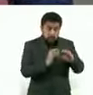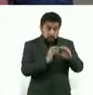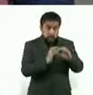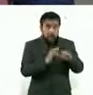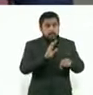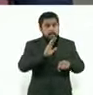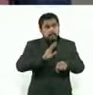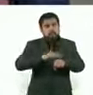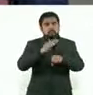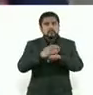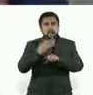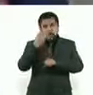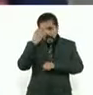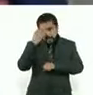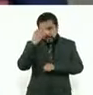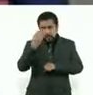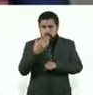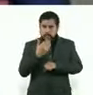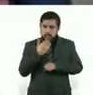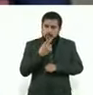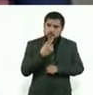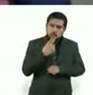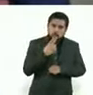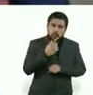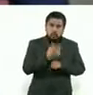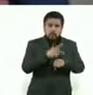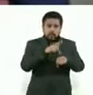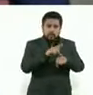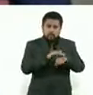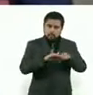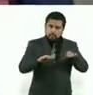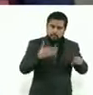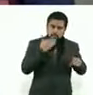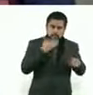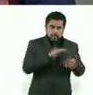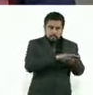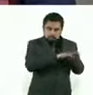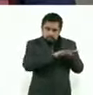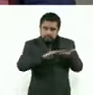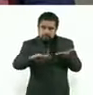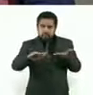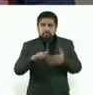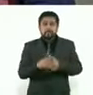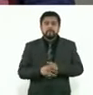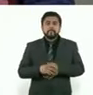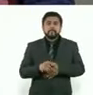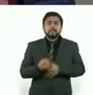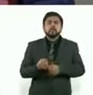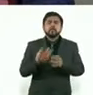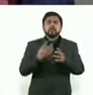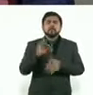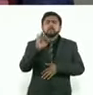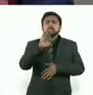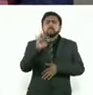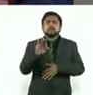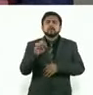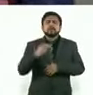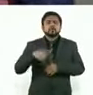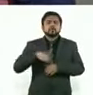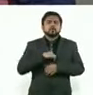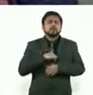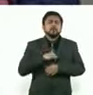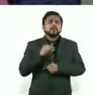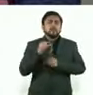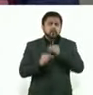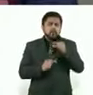queremos implementar como sistema de gestión. Ya vamos en ese camino, ya el porcentaje de mantenimiento preventivo cada